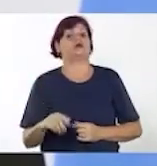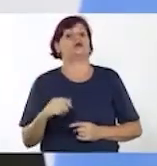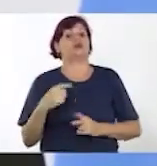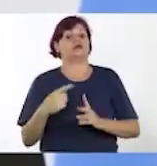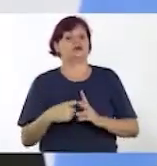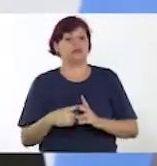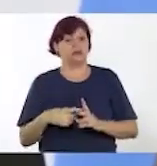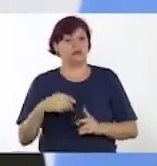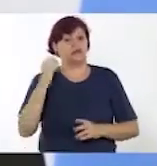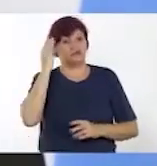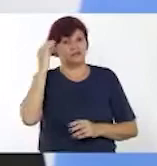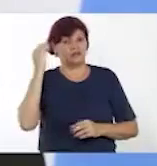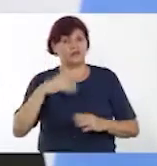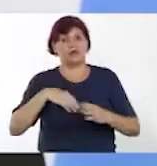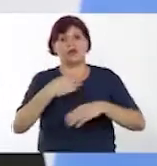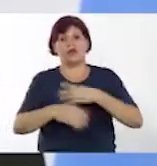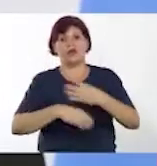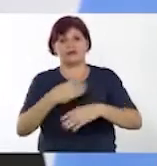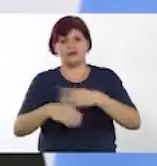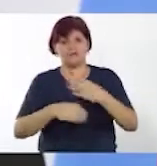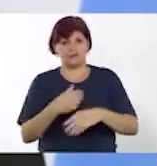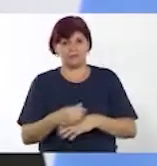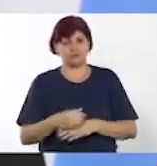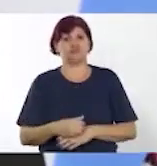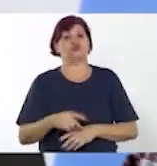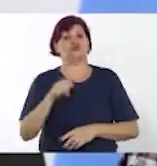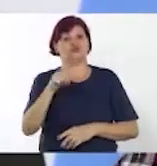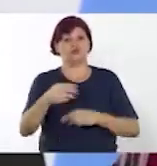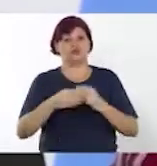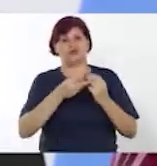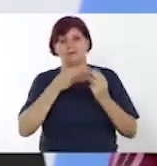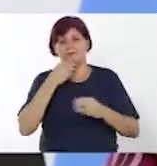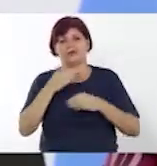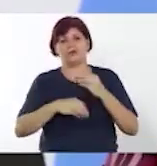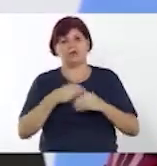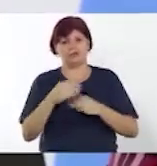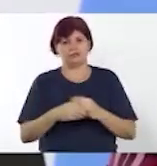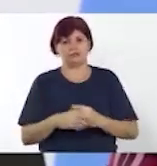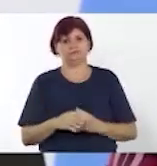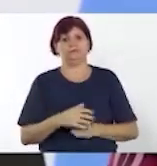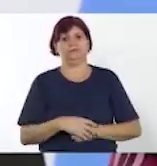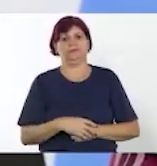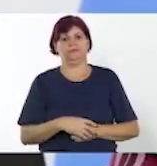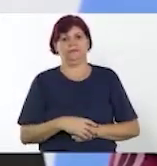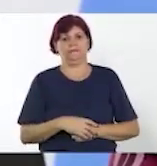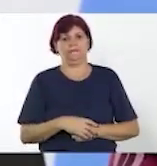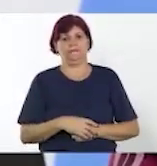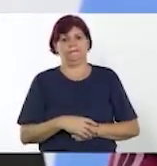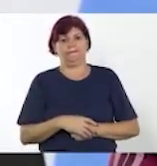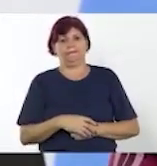trigonométricas y las transformaciones algebraicas que haga el estudiante. En el caso